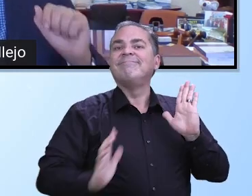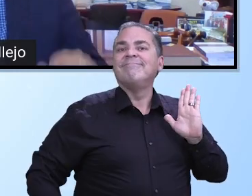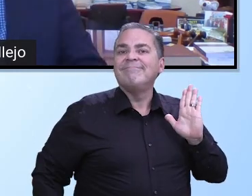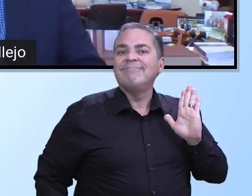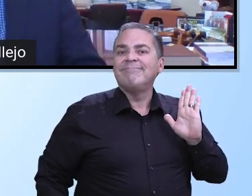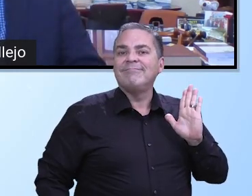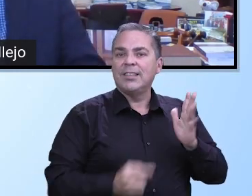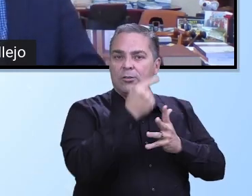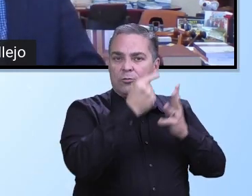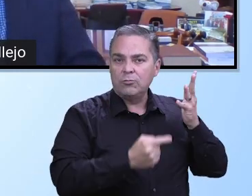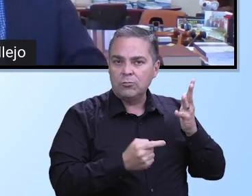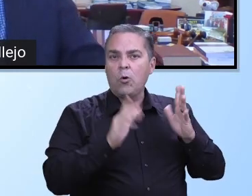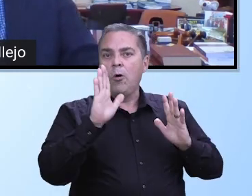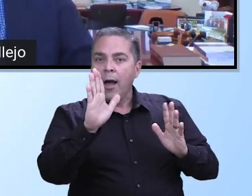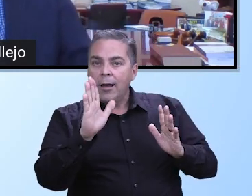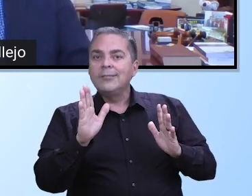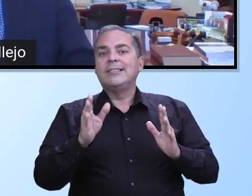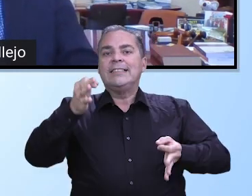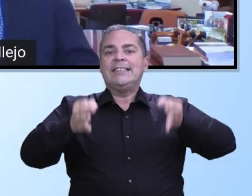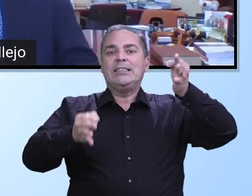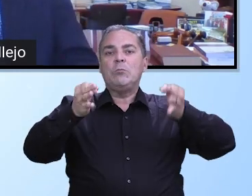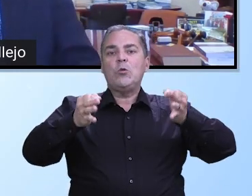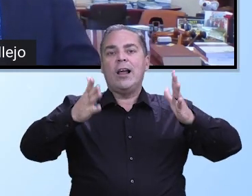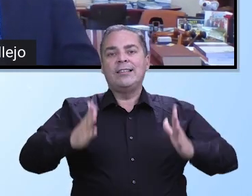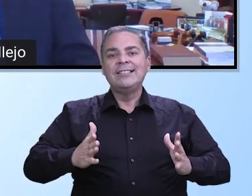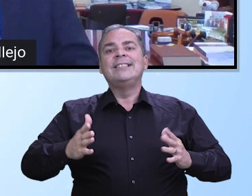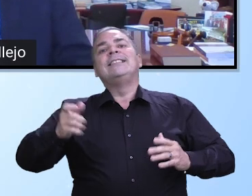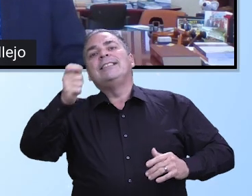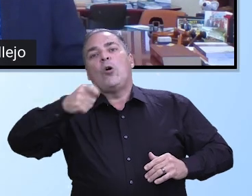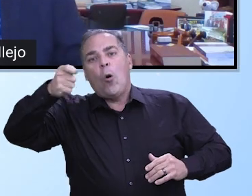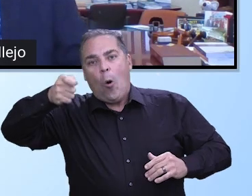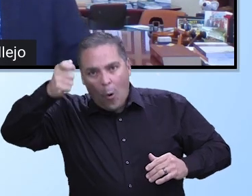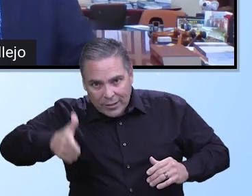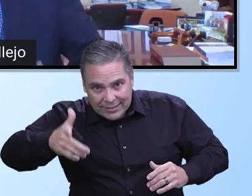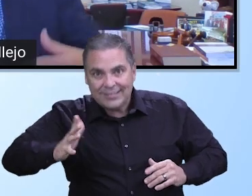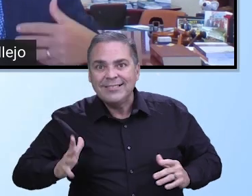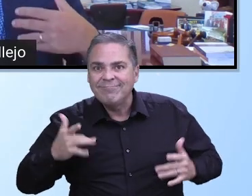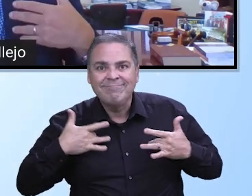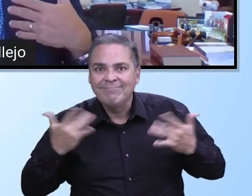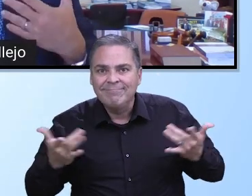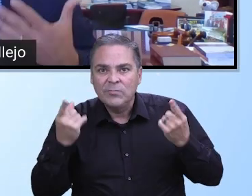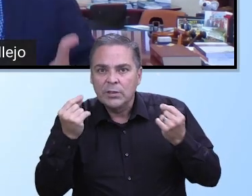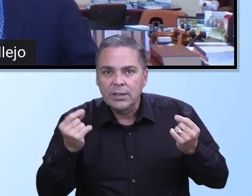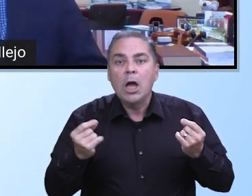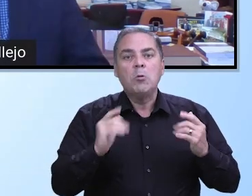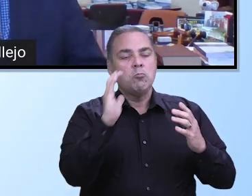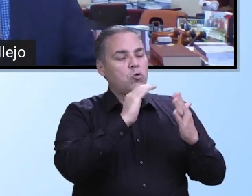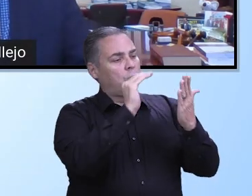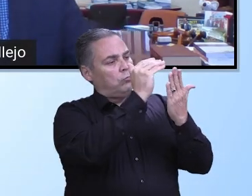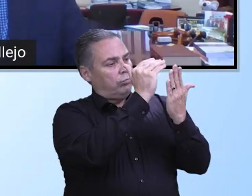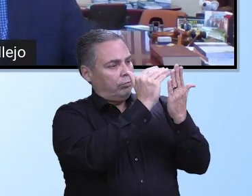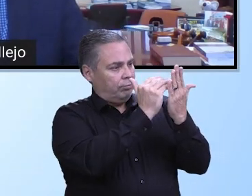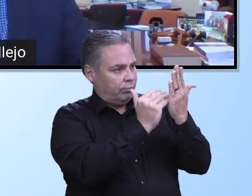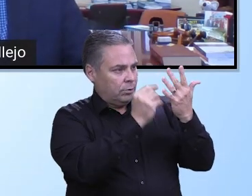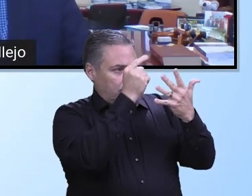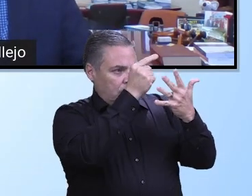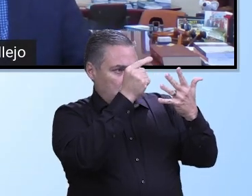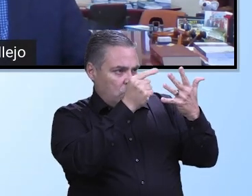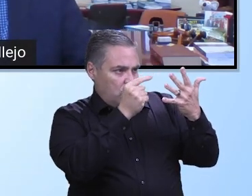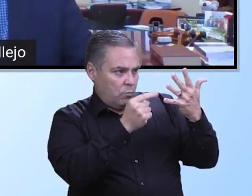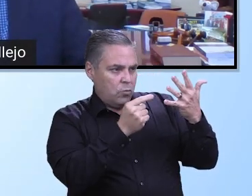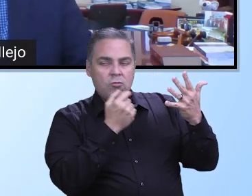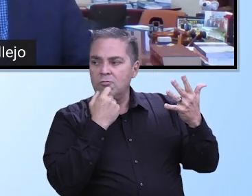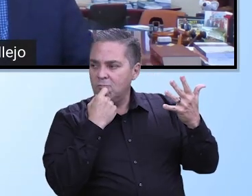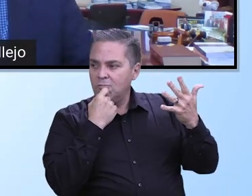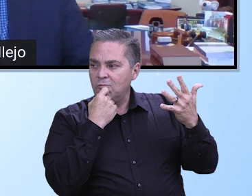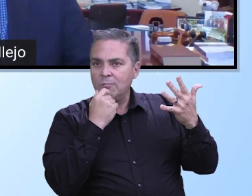que tiene esta población de adultos mayores, verdad? Y obviamente unos principios que, como resalta la propia ley, siempre me gusta